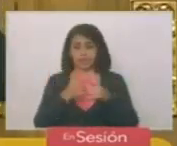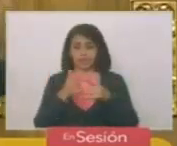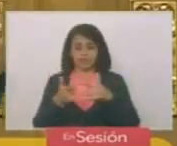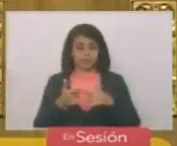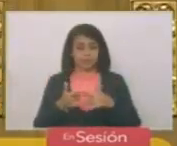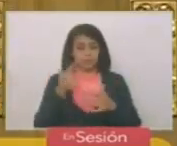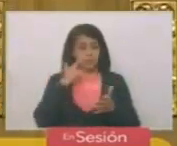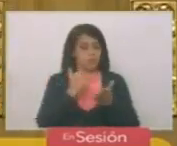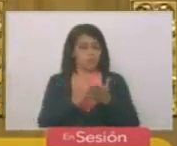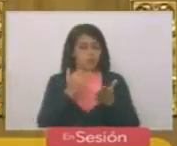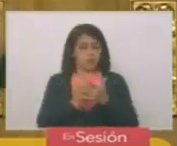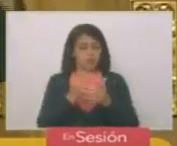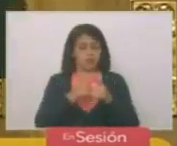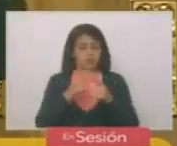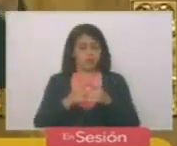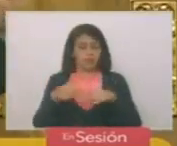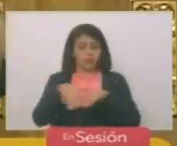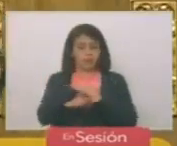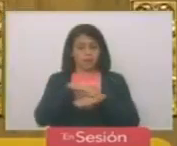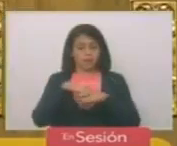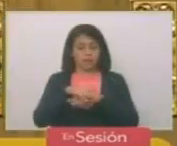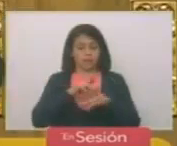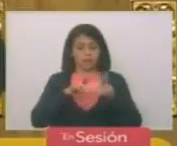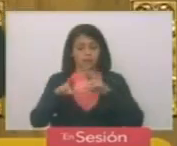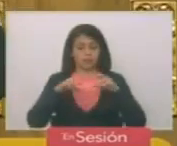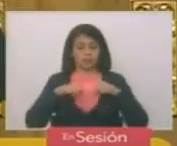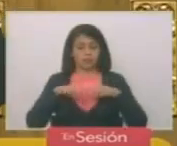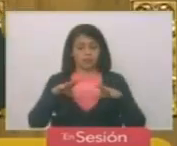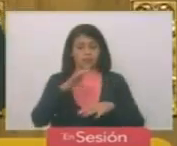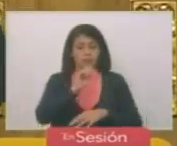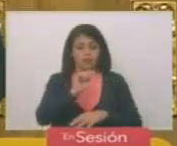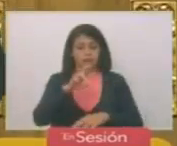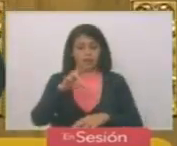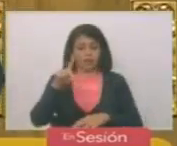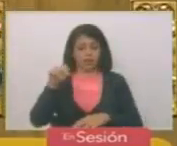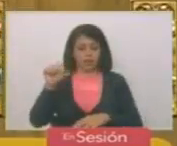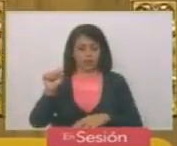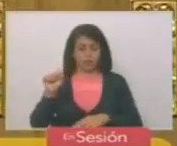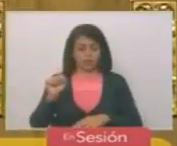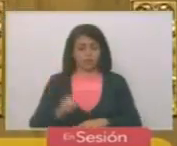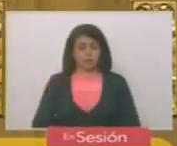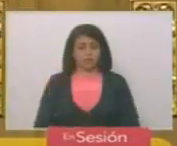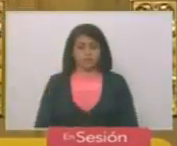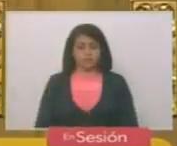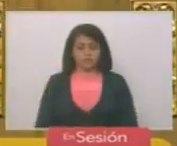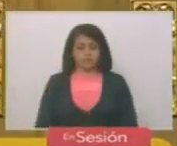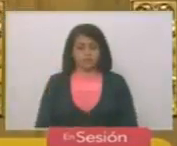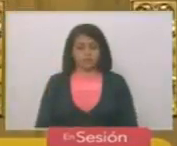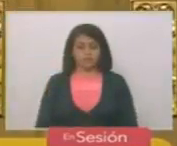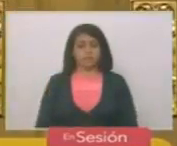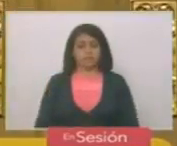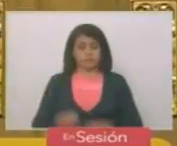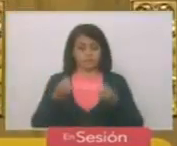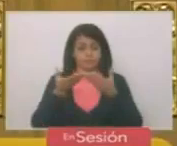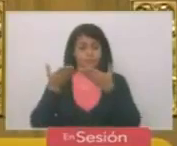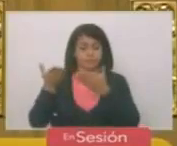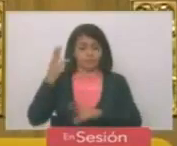extraordinarias pruebas de que el canciller Carlos Sosa Farías Tortosa merece